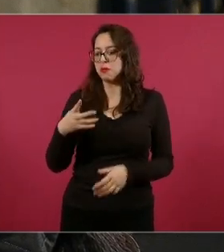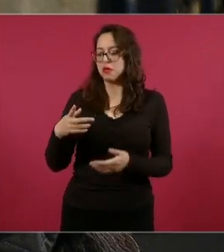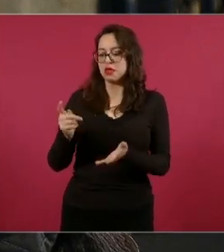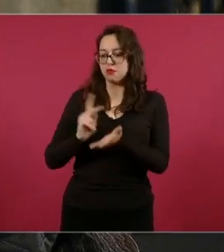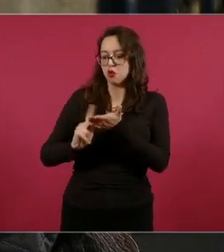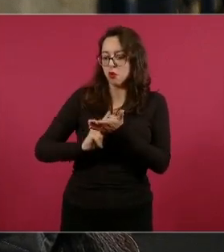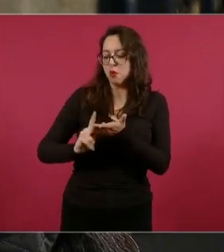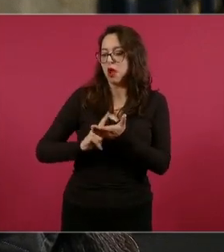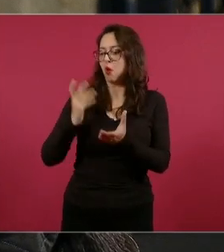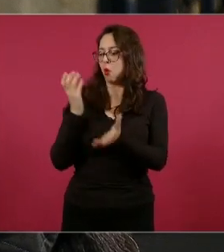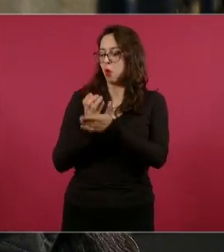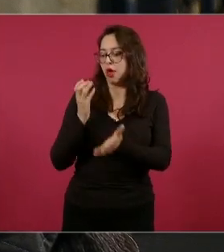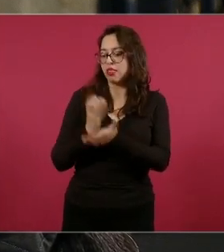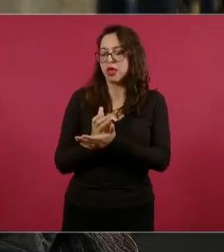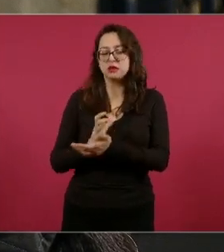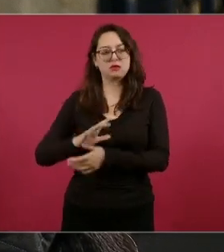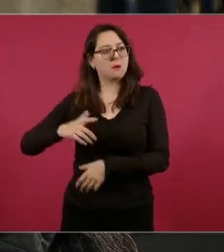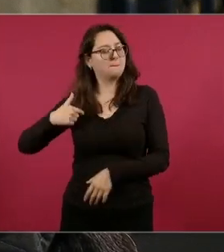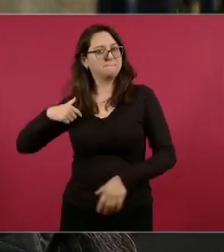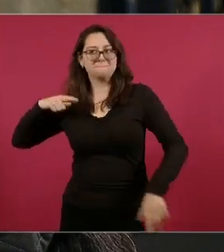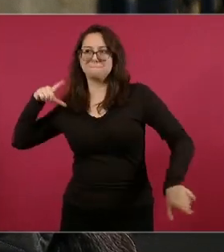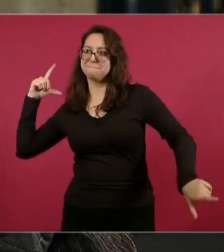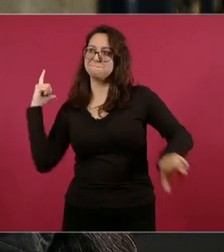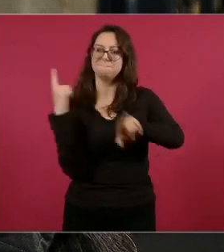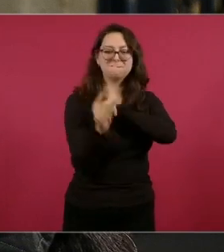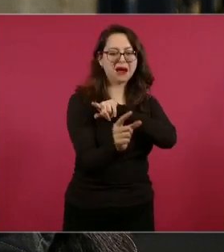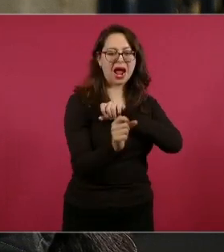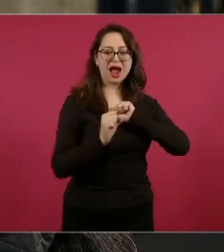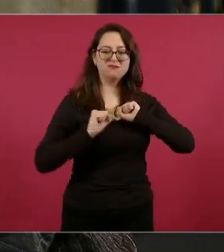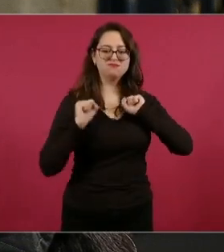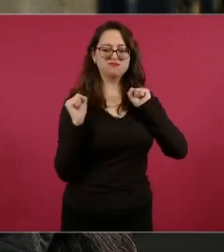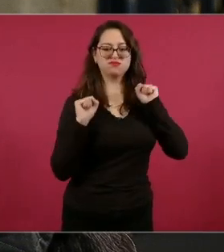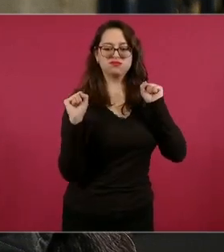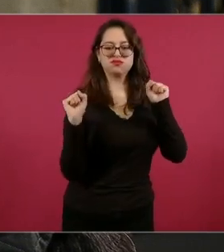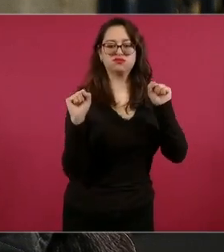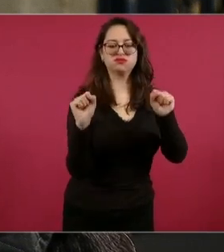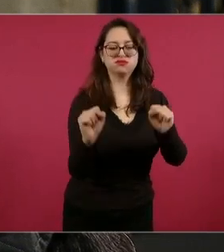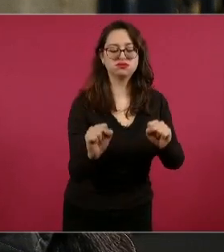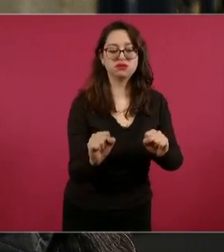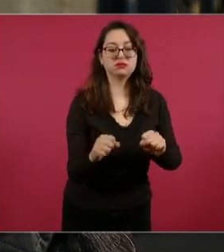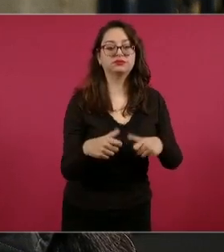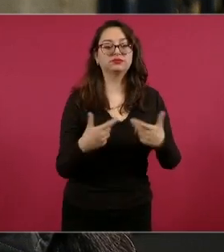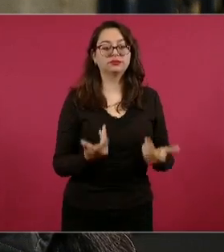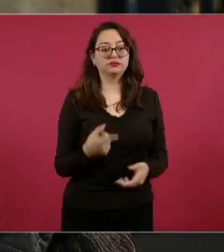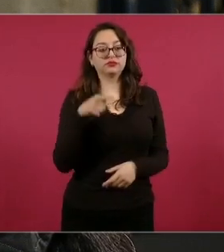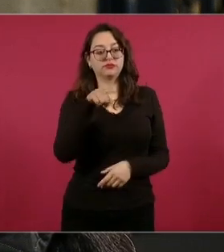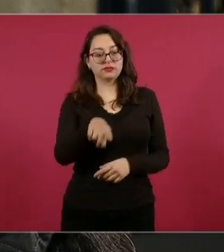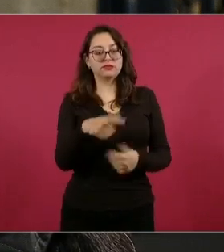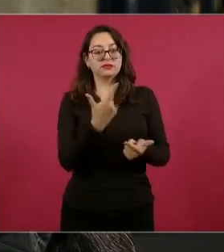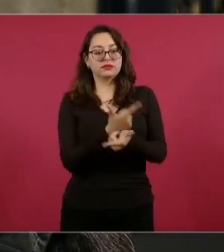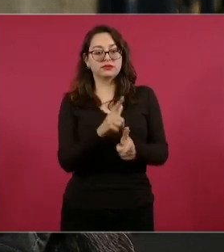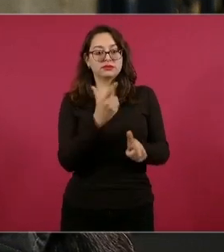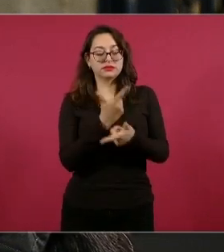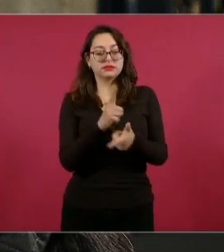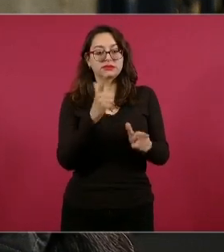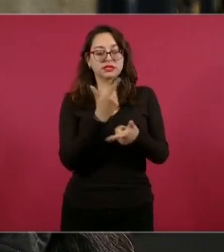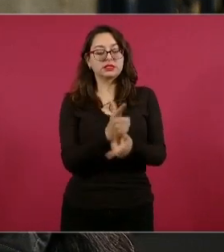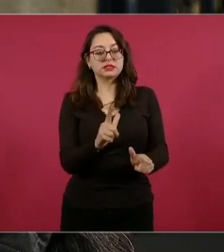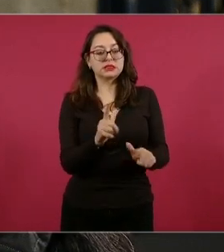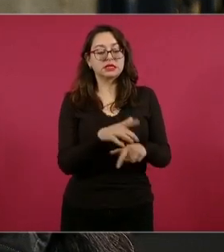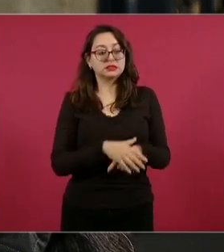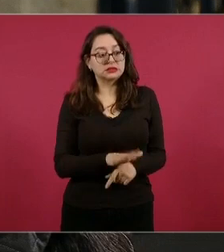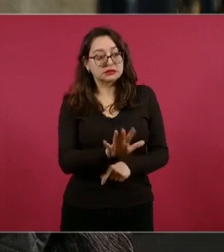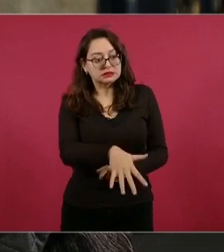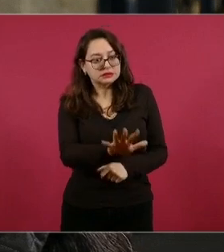mi libreta, salí corriendo, salí al estacionamiento, había un taxi y